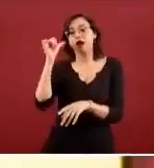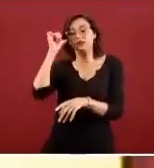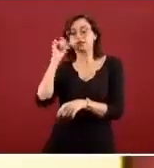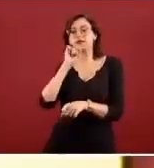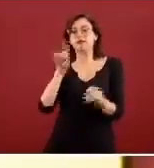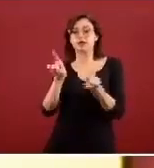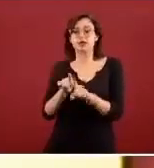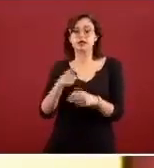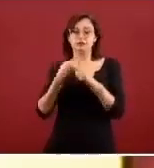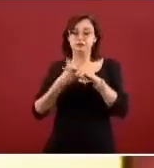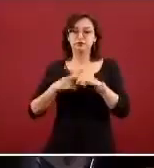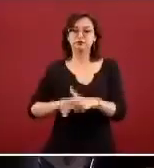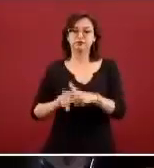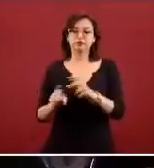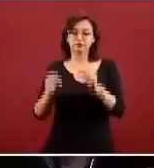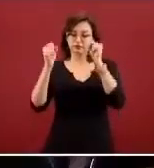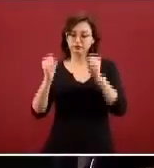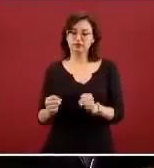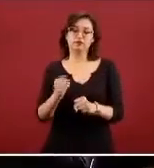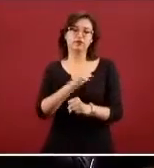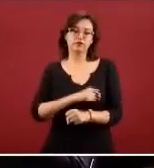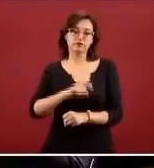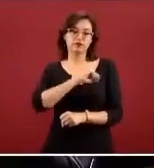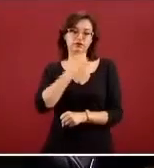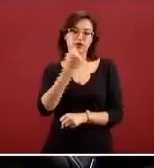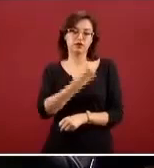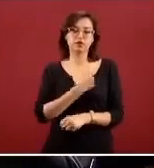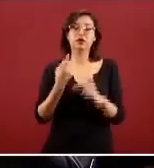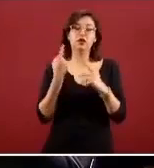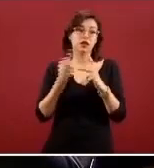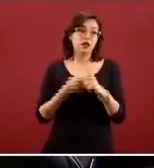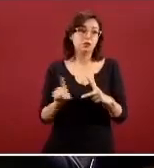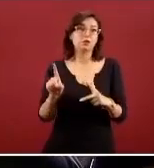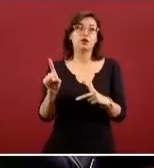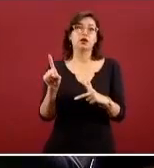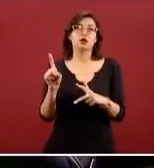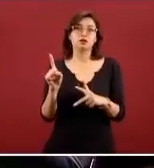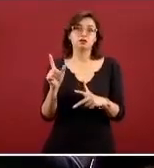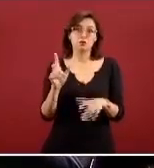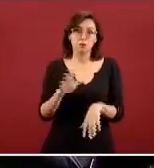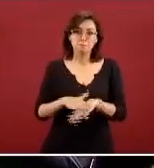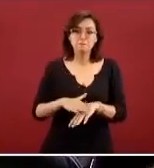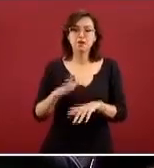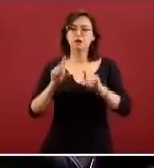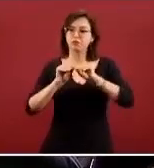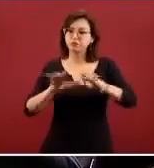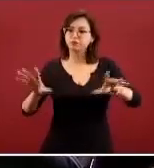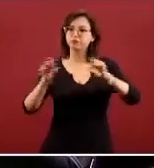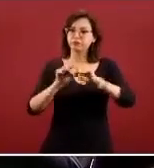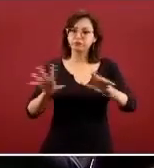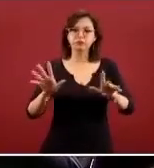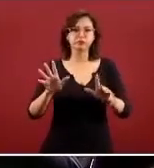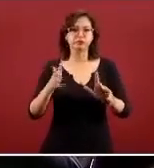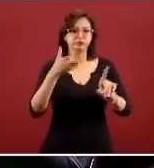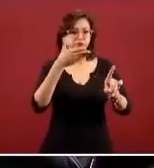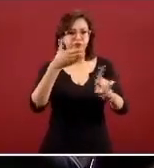seguridad sanitaria que empezaron a implementarse, digamos, con una mayor cobertura, precisión en relación a